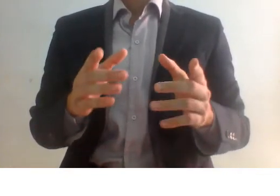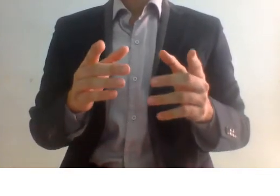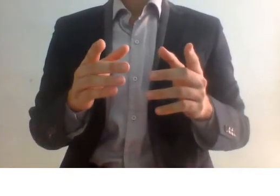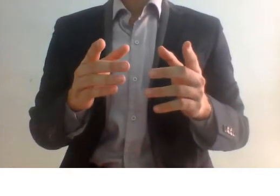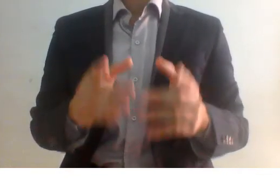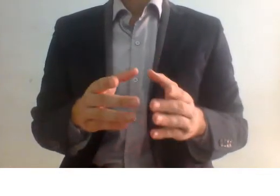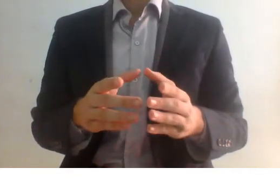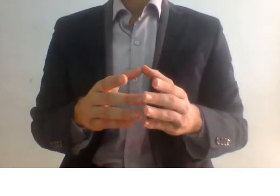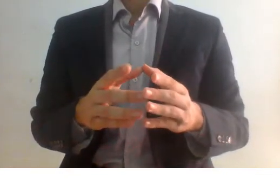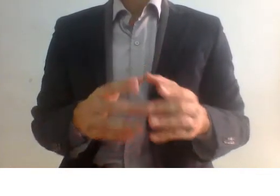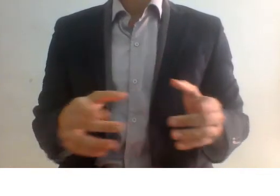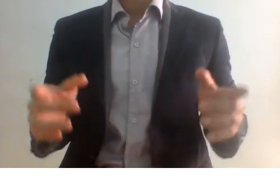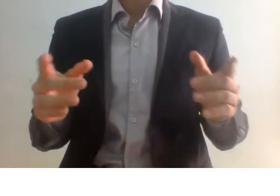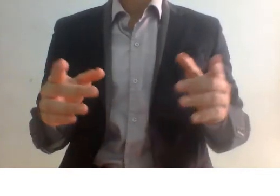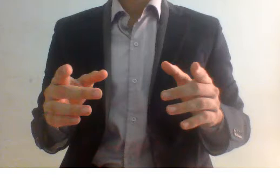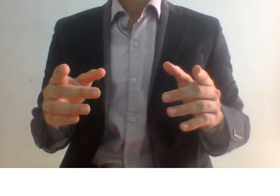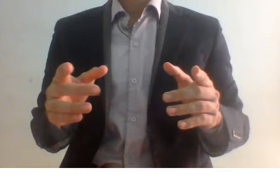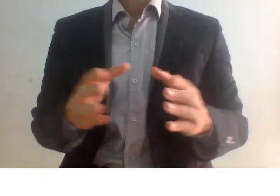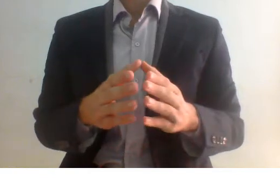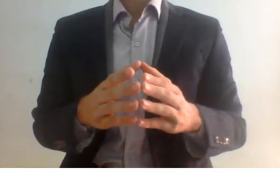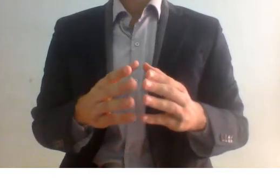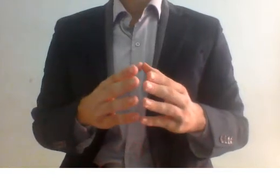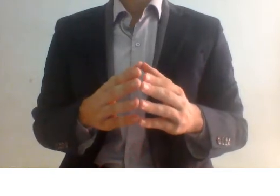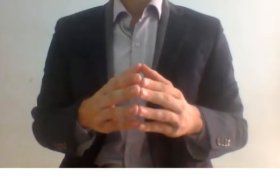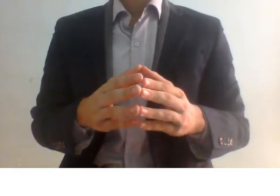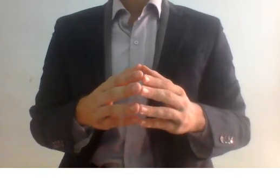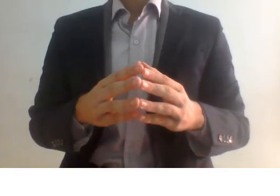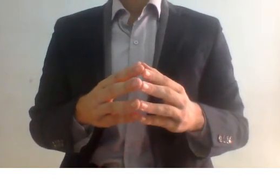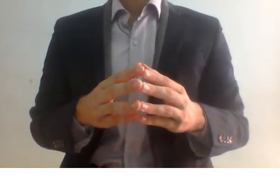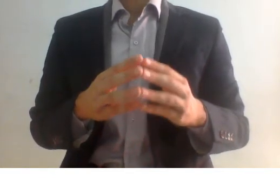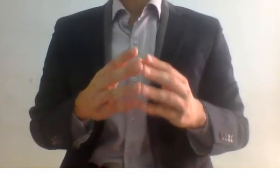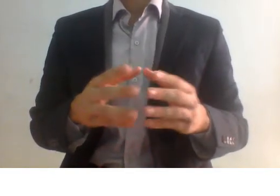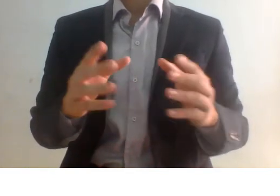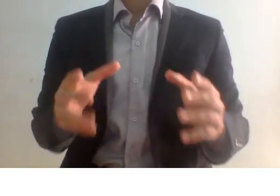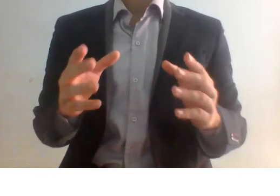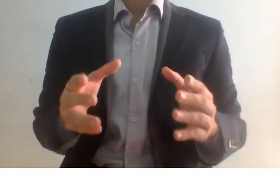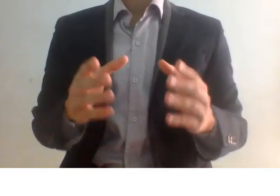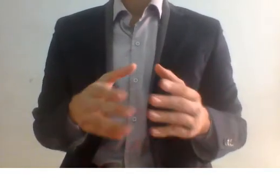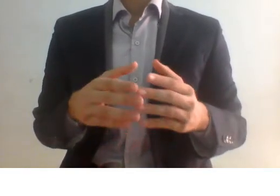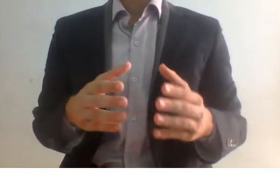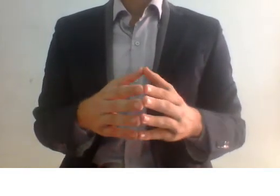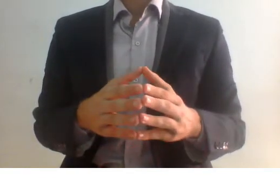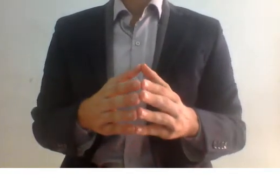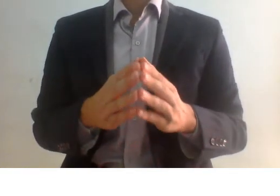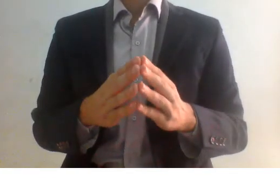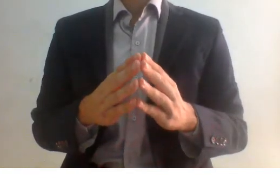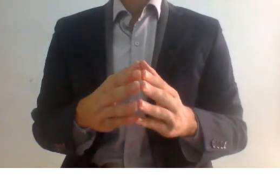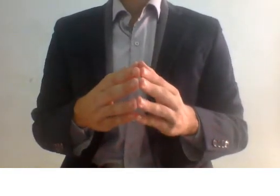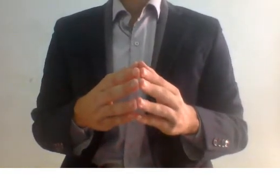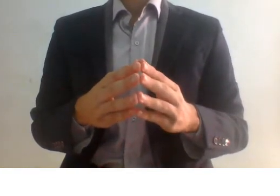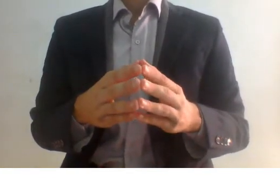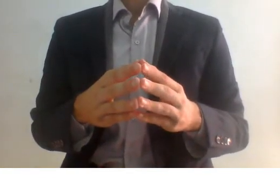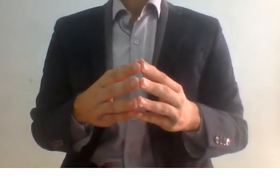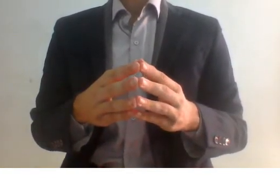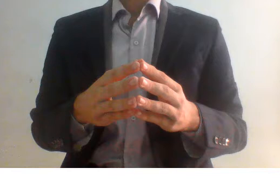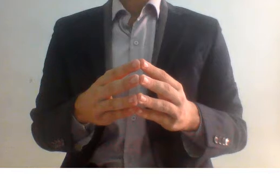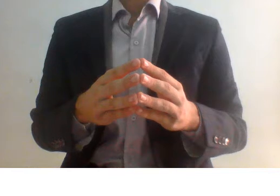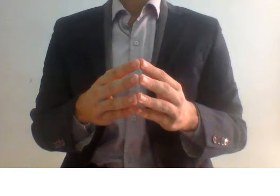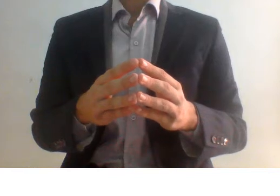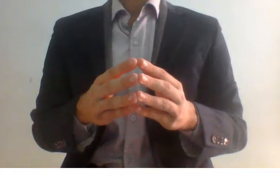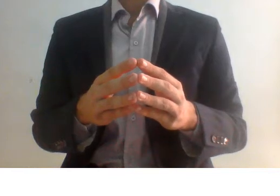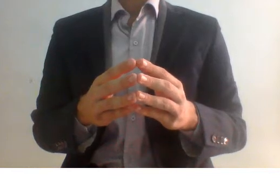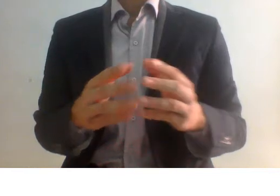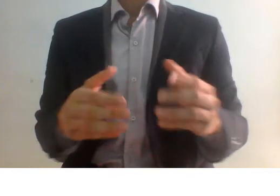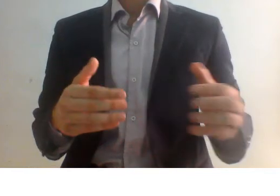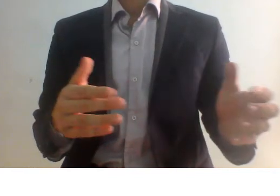que vivíamos, que los mismos políticos y empresarios se ponían de acuerdo para que este tipo de violaciones a los derechos de los trabajadores pudiera seguir